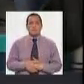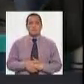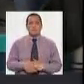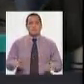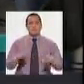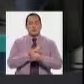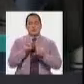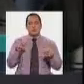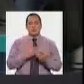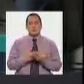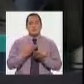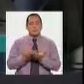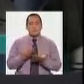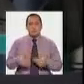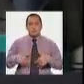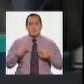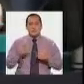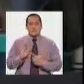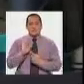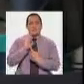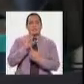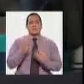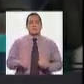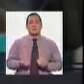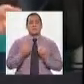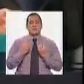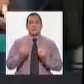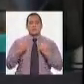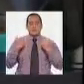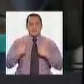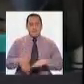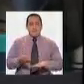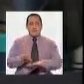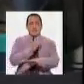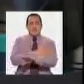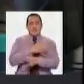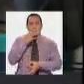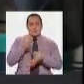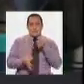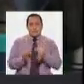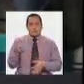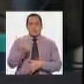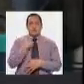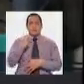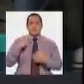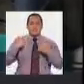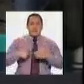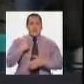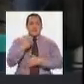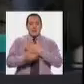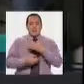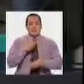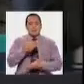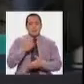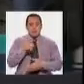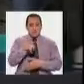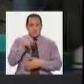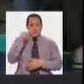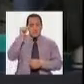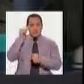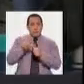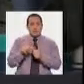no se pudo presentar porque ya el juicio en sede nacional había avanzado. Ustedes